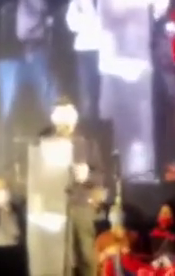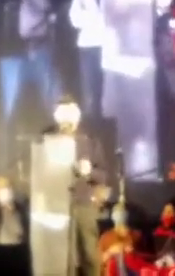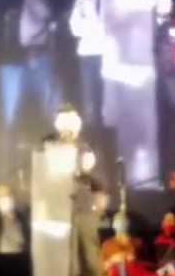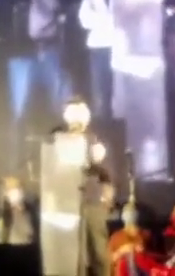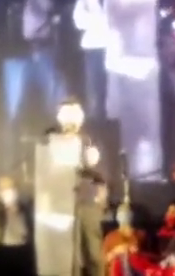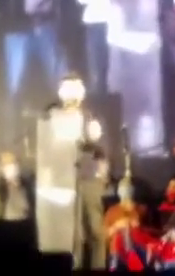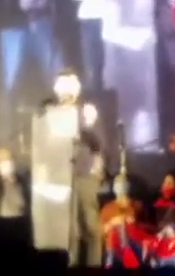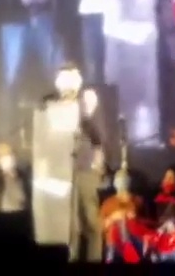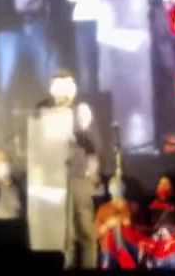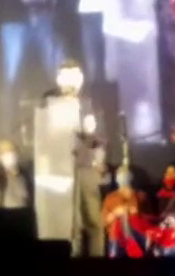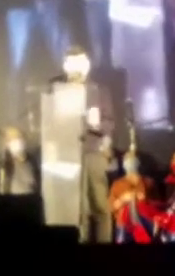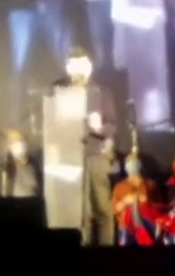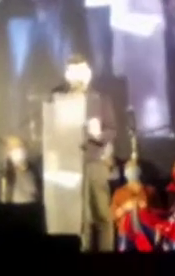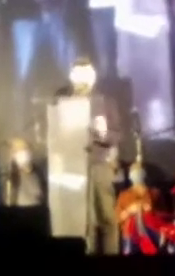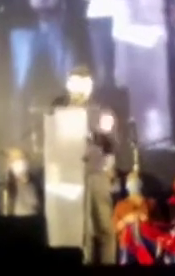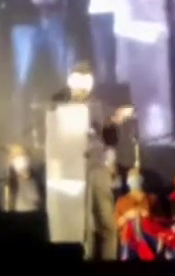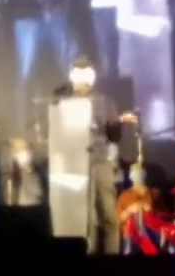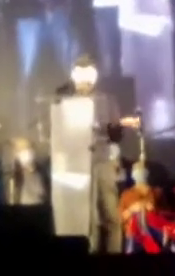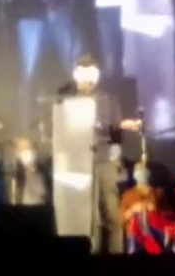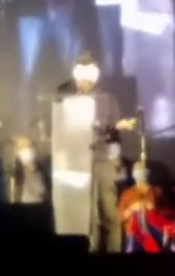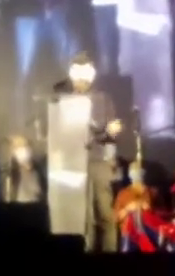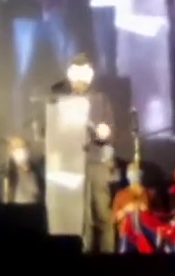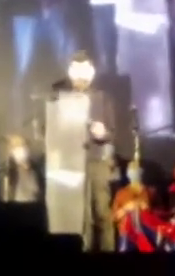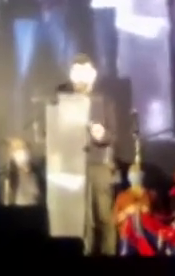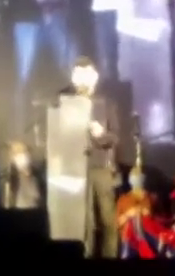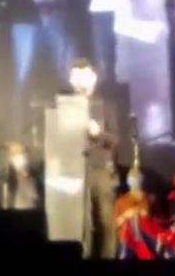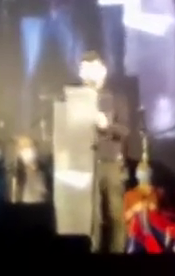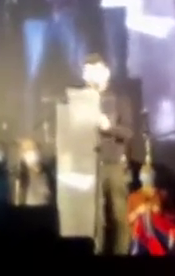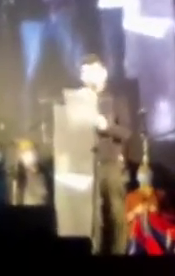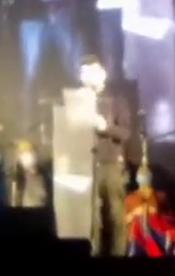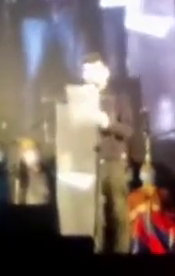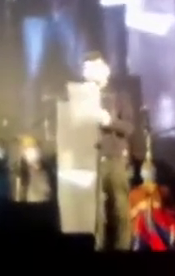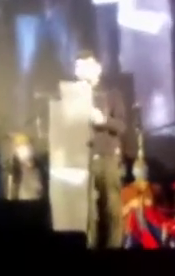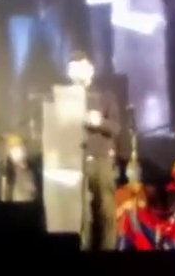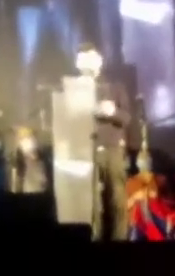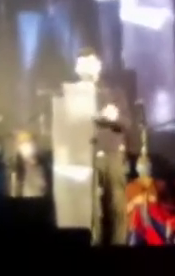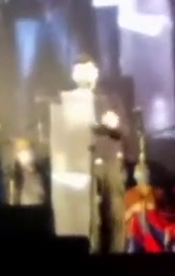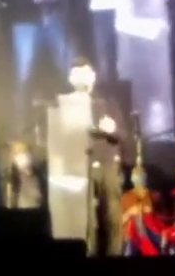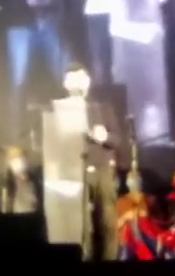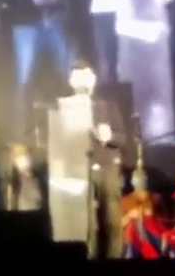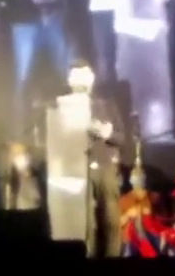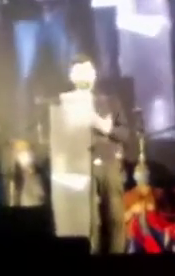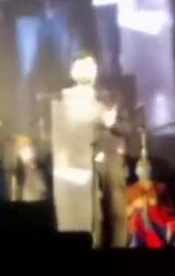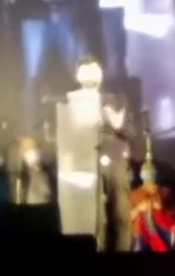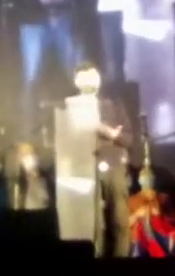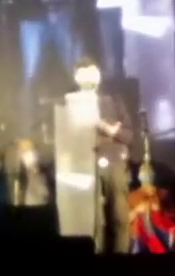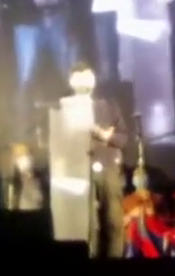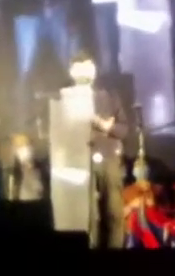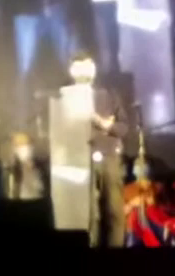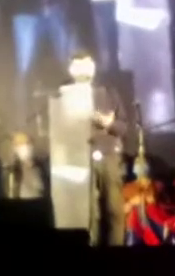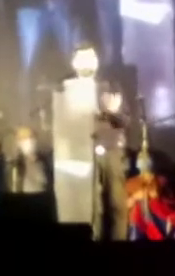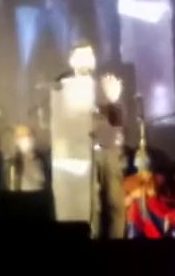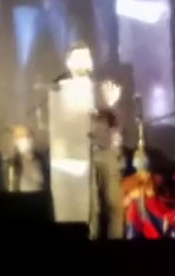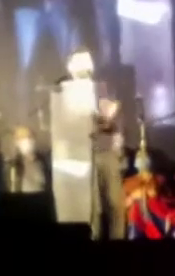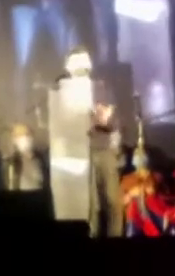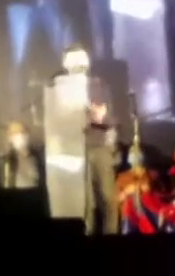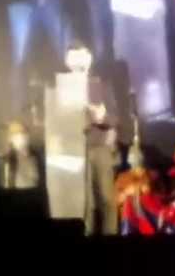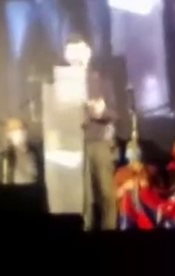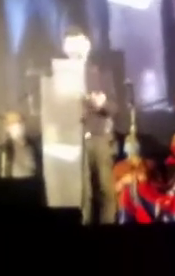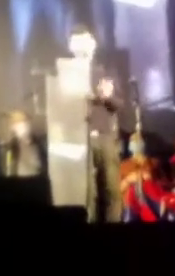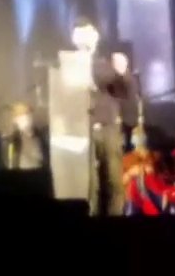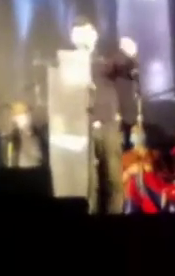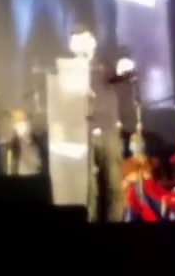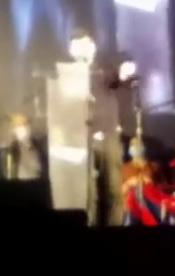nuestra tierra. La LUC afecta, reduciéndolas, las posibilidades de las familias de aspirantes a colonos de acceder a la tierra.